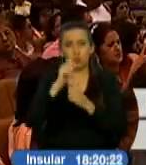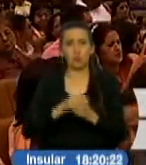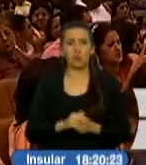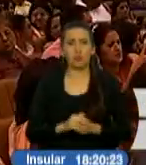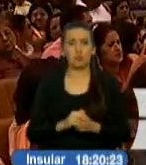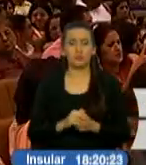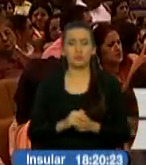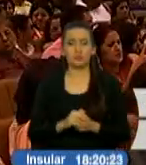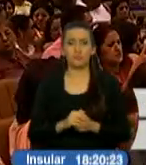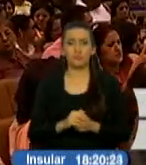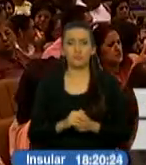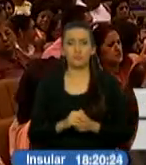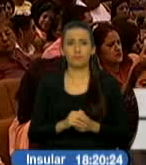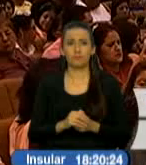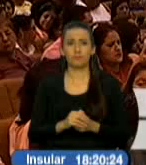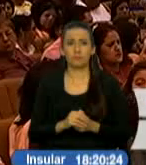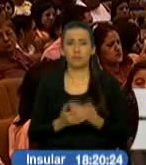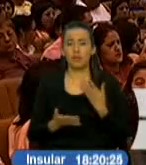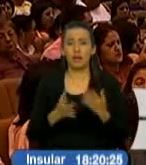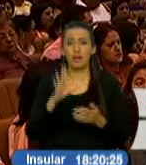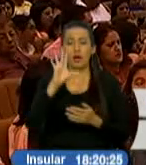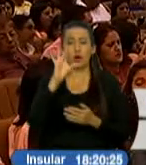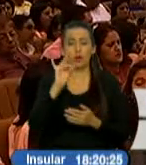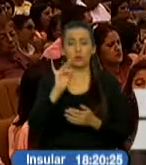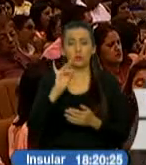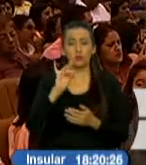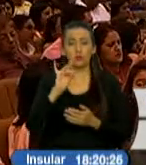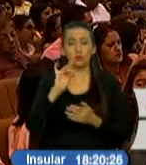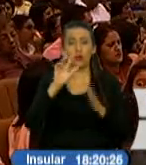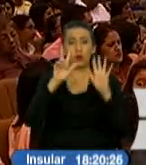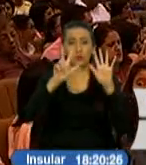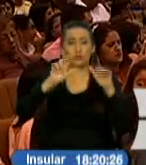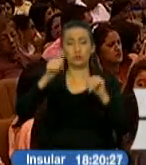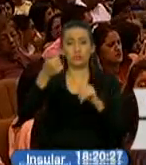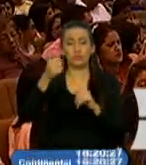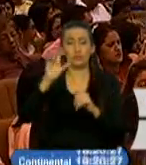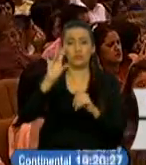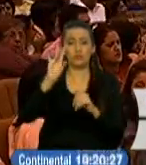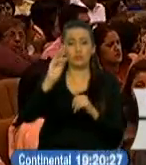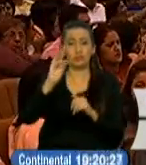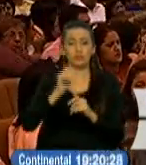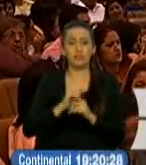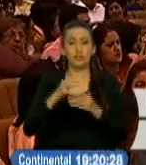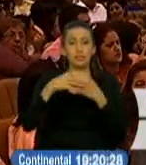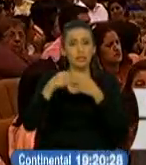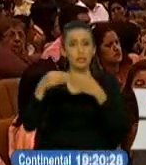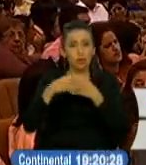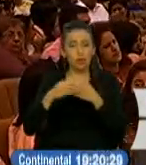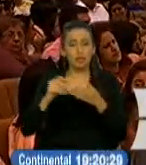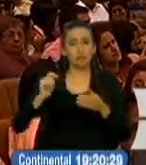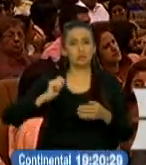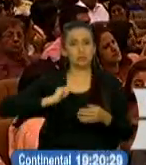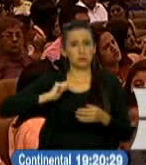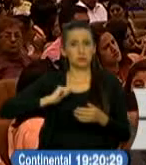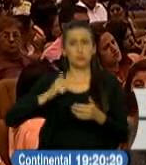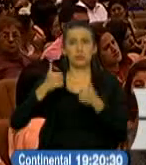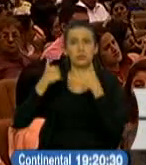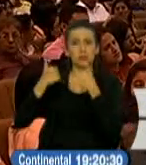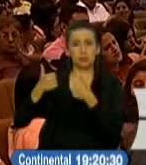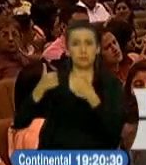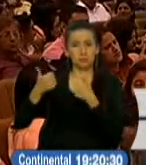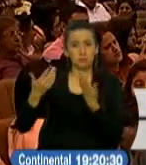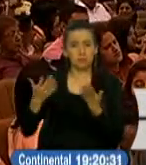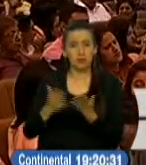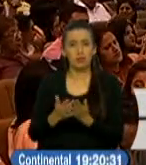al Magisterio ganando 817, o sea, es un sueldo bastante bueno en comparación a algunas instituciones